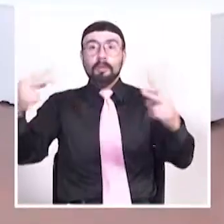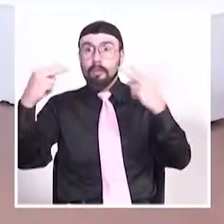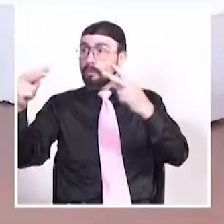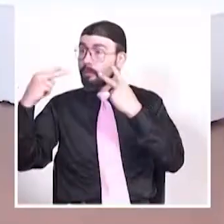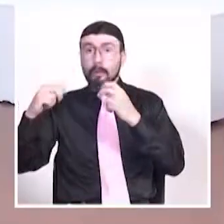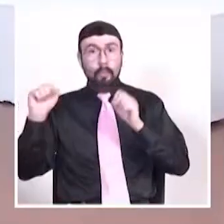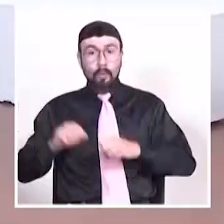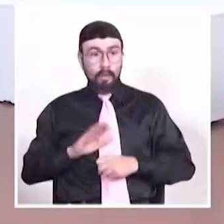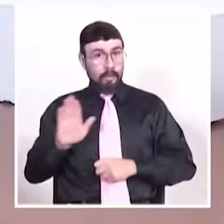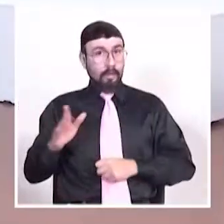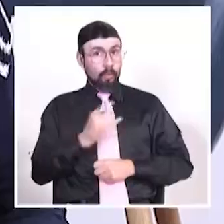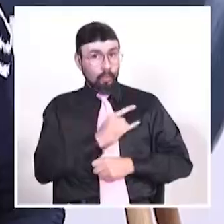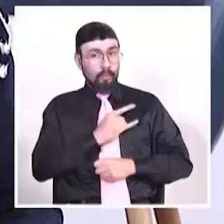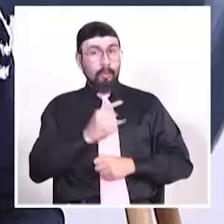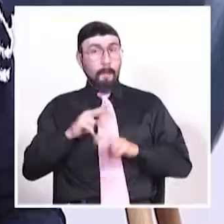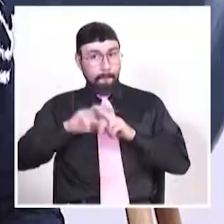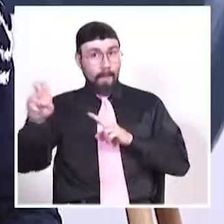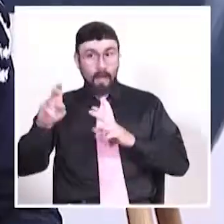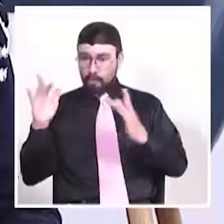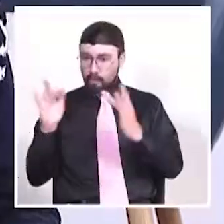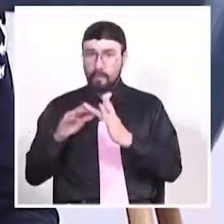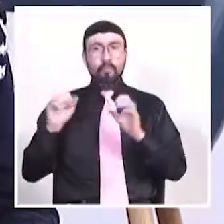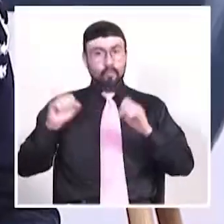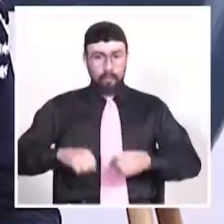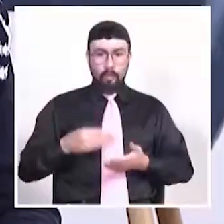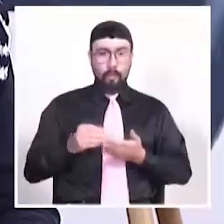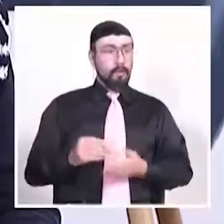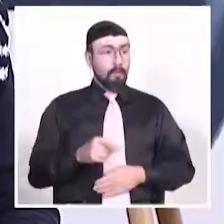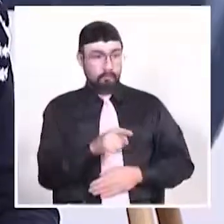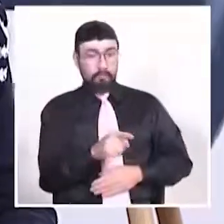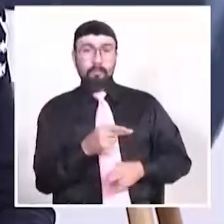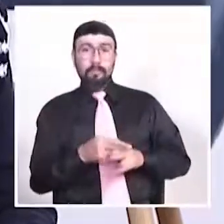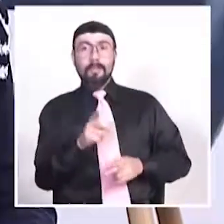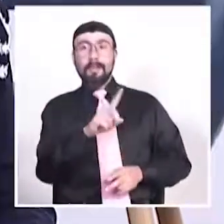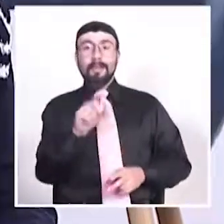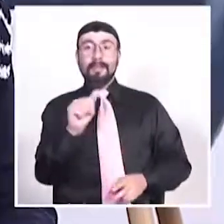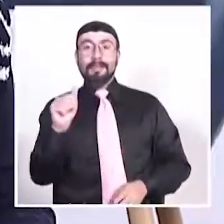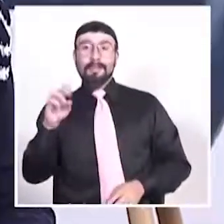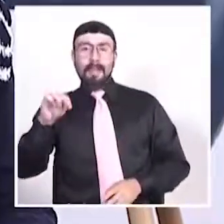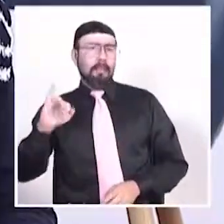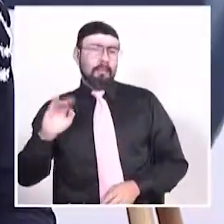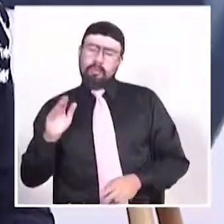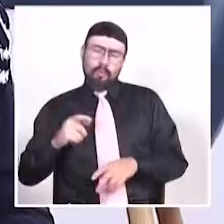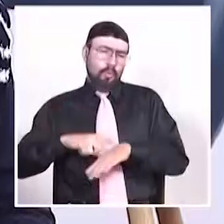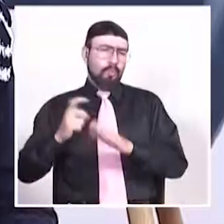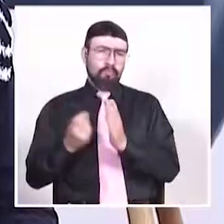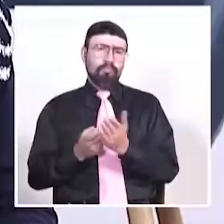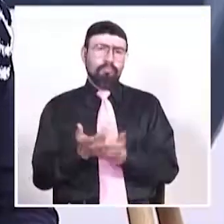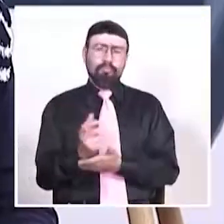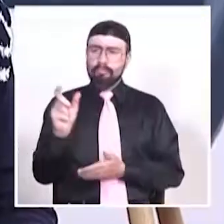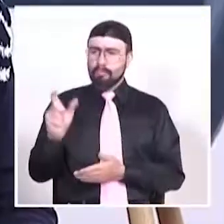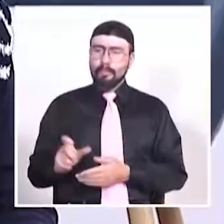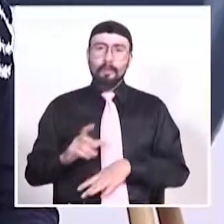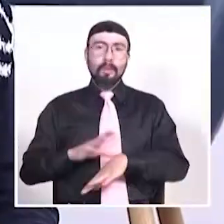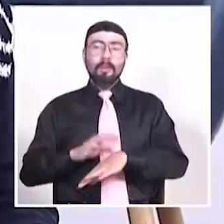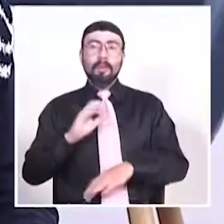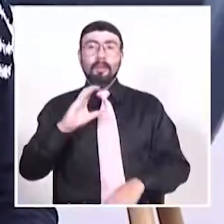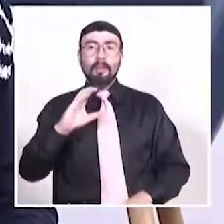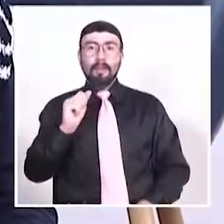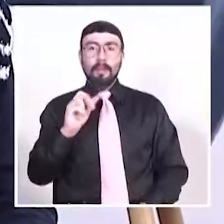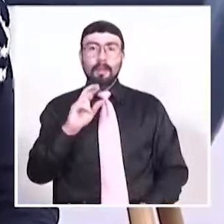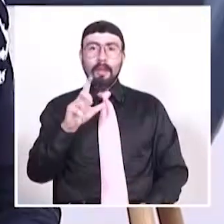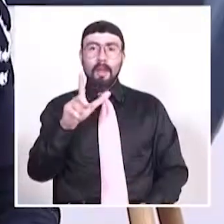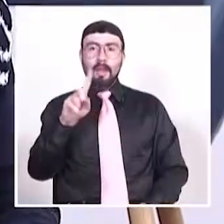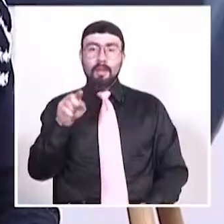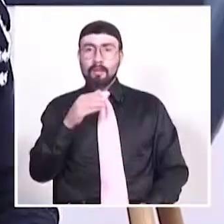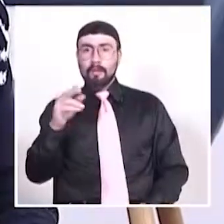través de la Universidad de Manizales de tener este equipo SAMI y van a tener obviamente toda la asesoría del doctor Carlos Hader